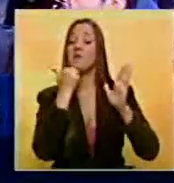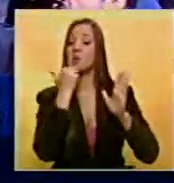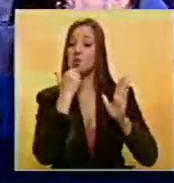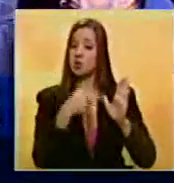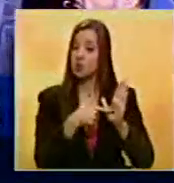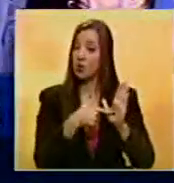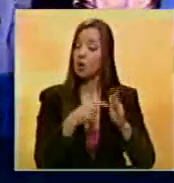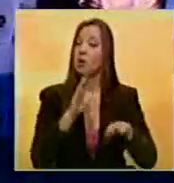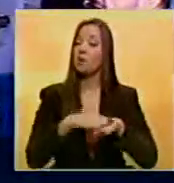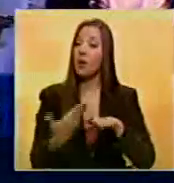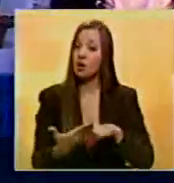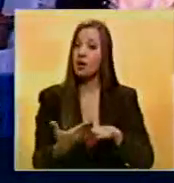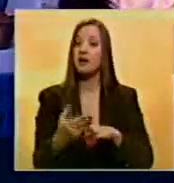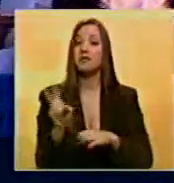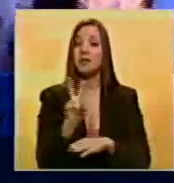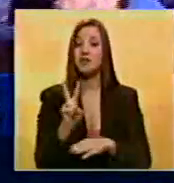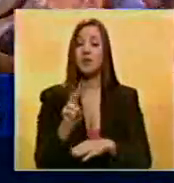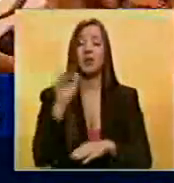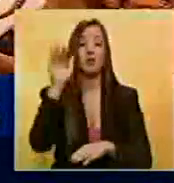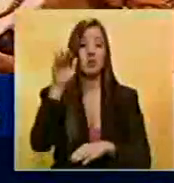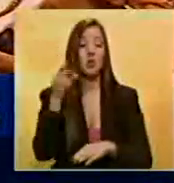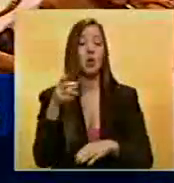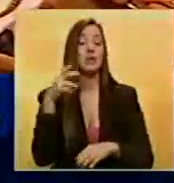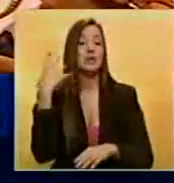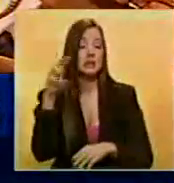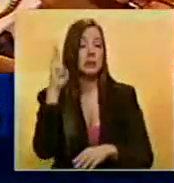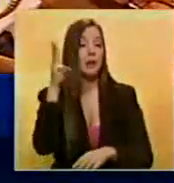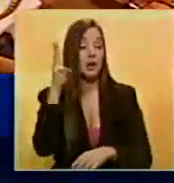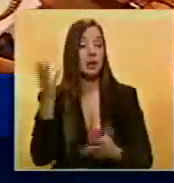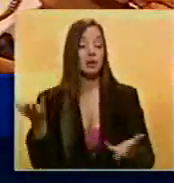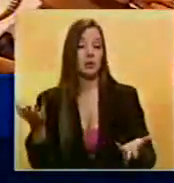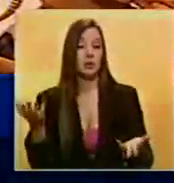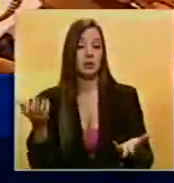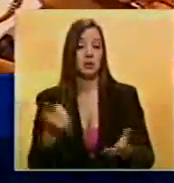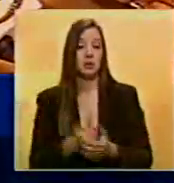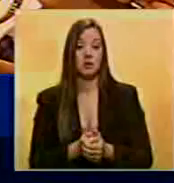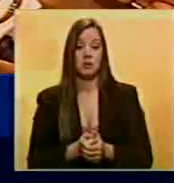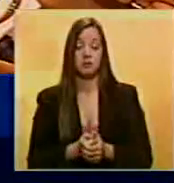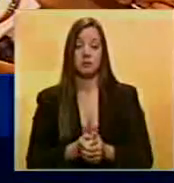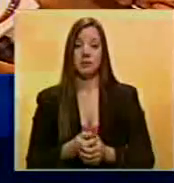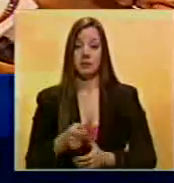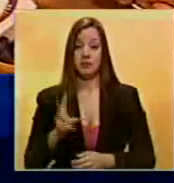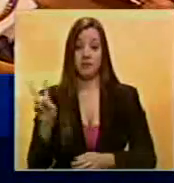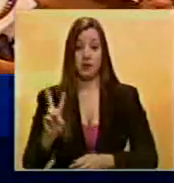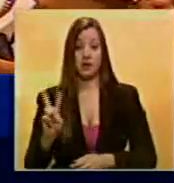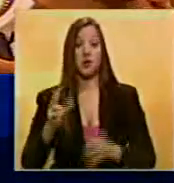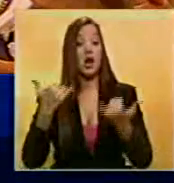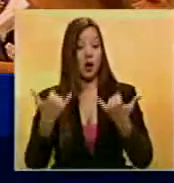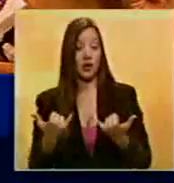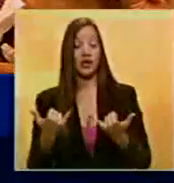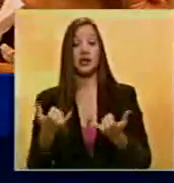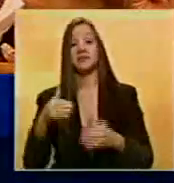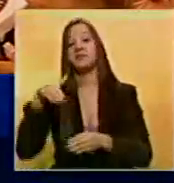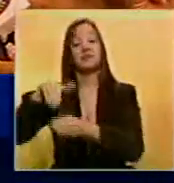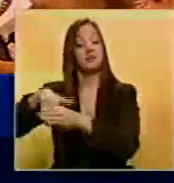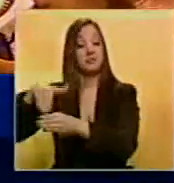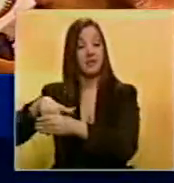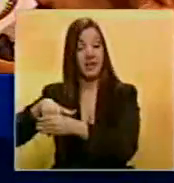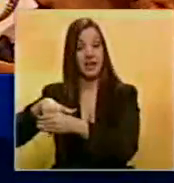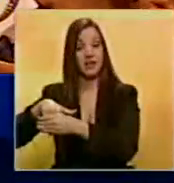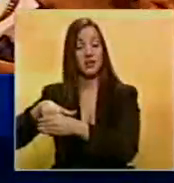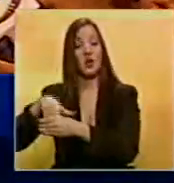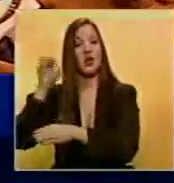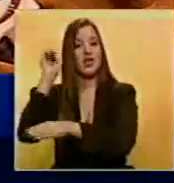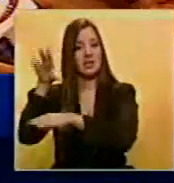circunstancia de crisis institucional. Venezuela acaba de realizar unas elecciones parlamentarias